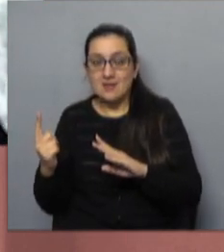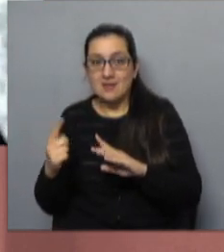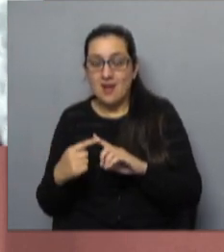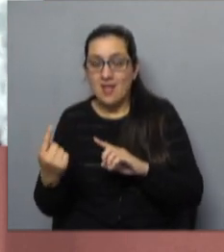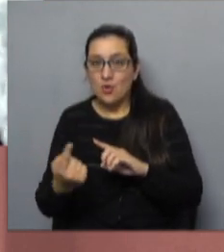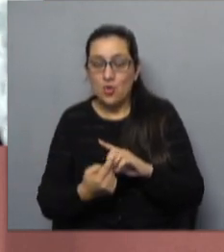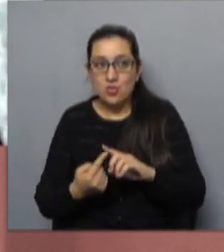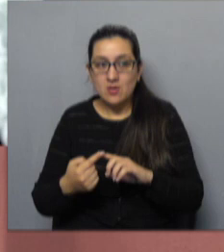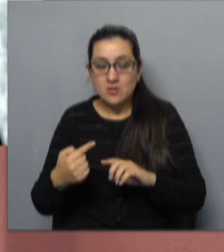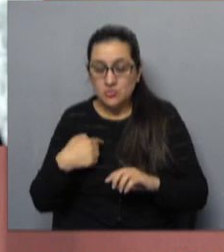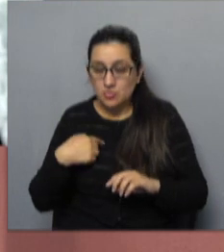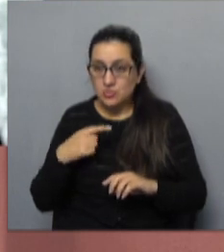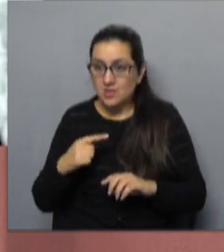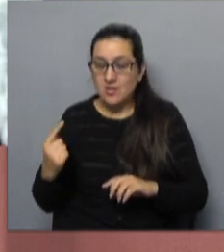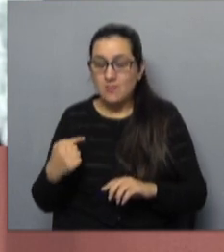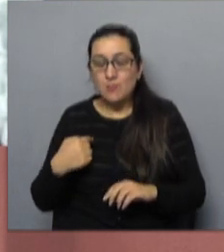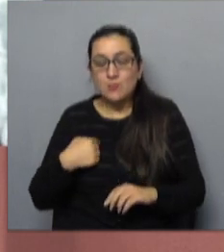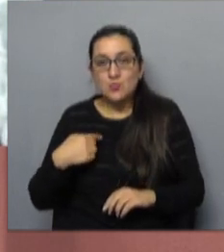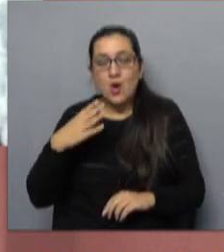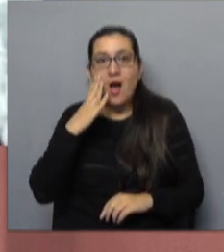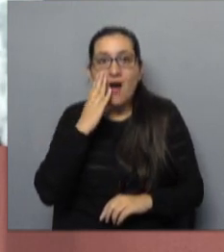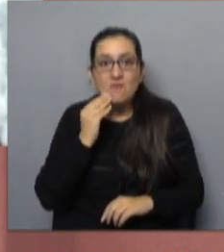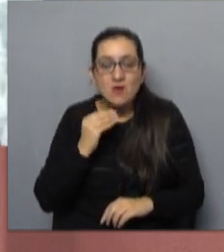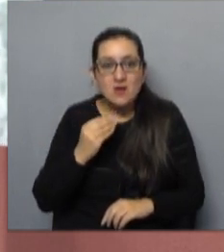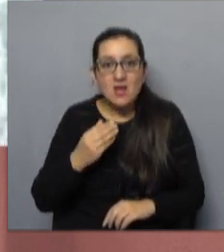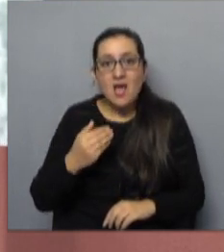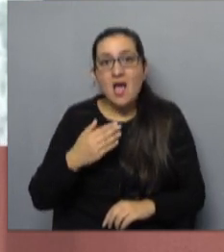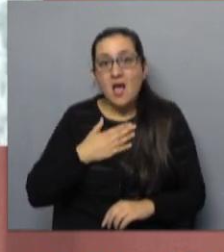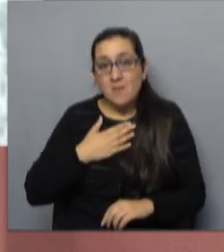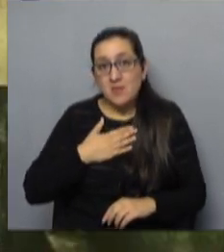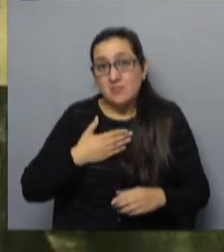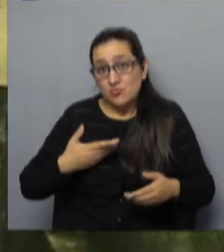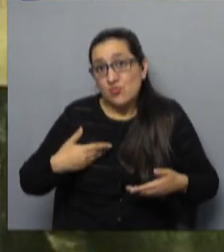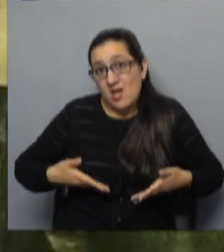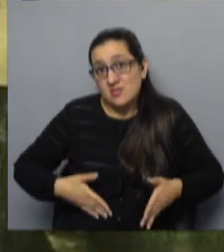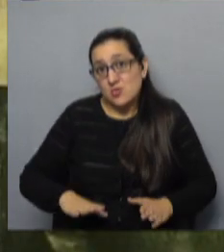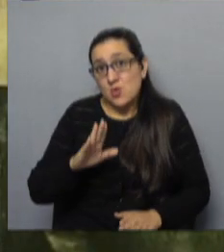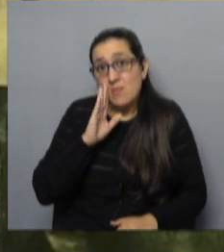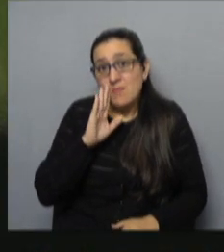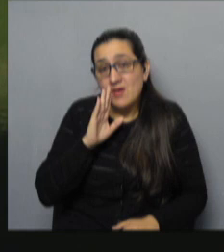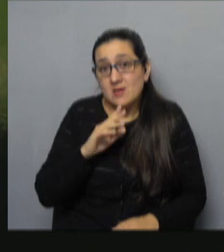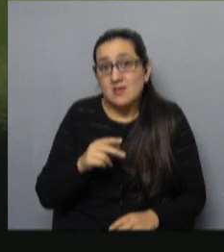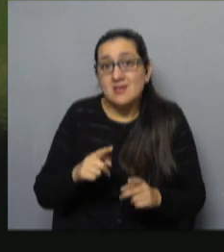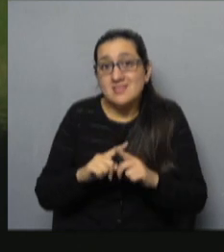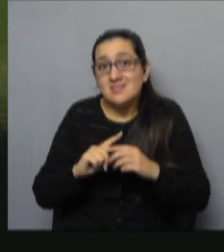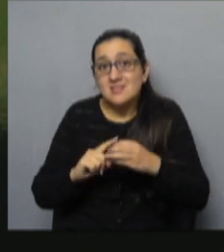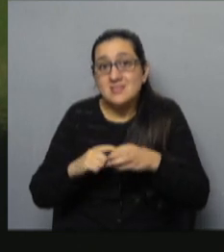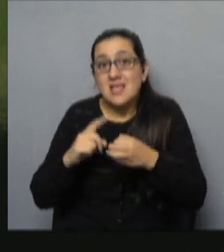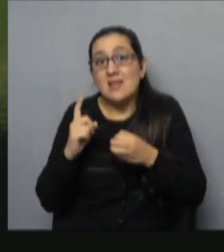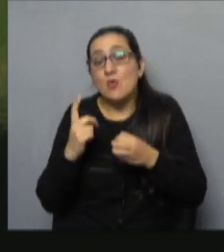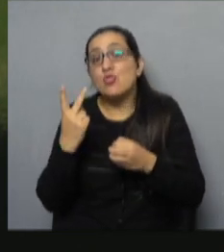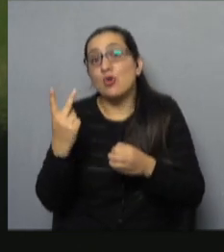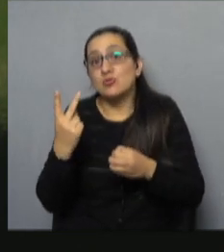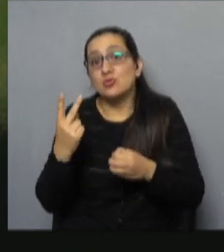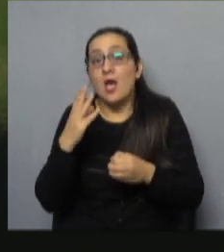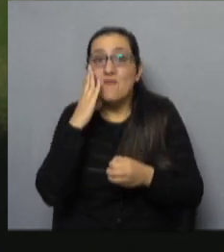que como abuela, a mí me parieron las madres. Salimos dos abuelas.